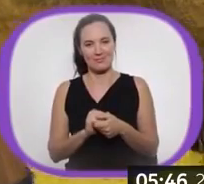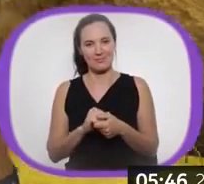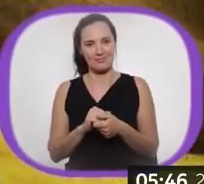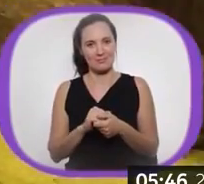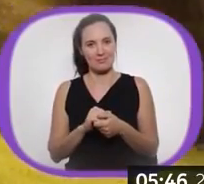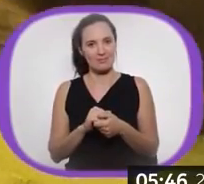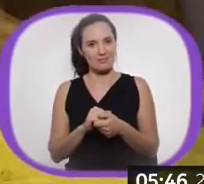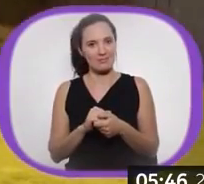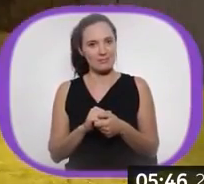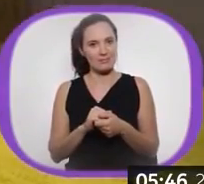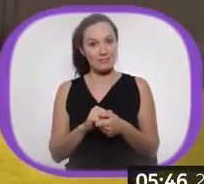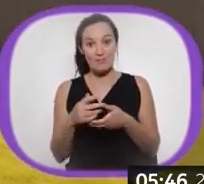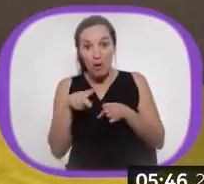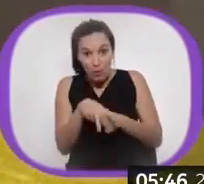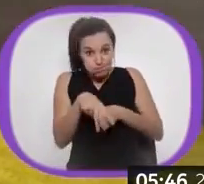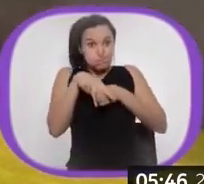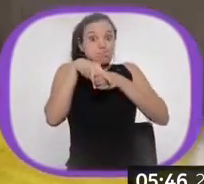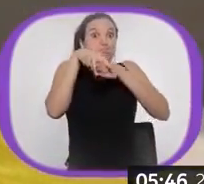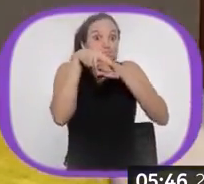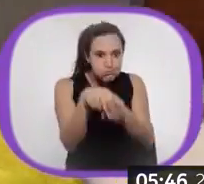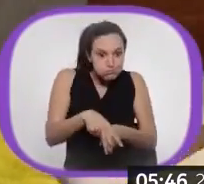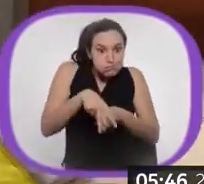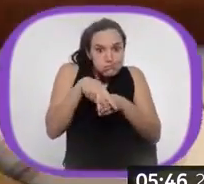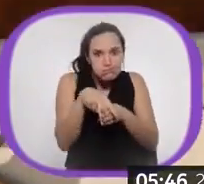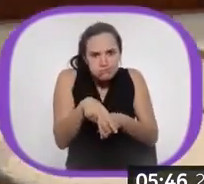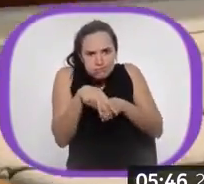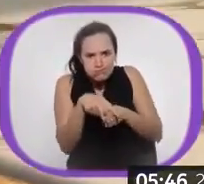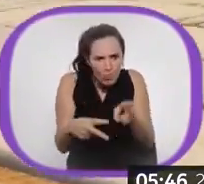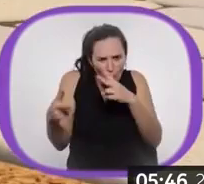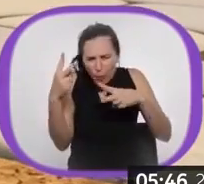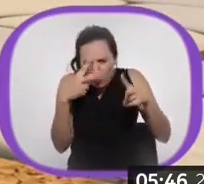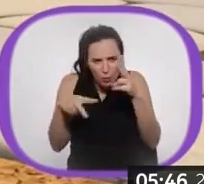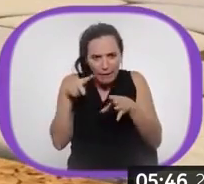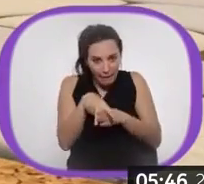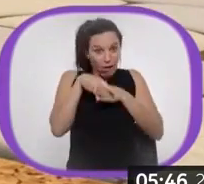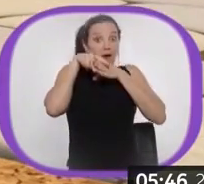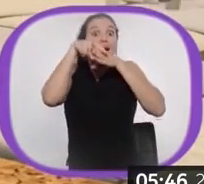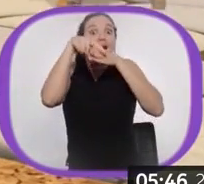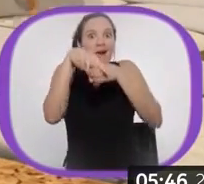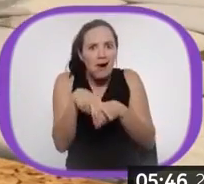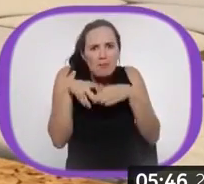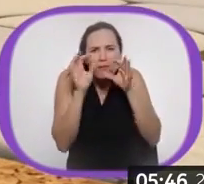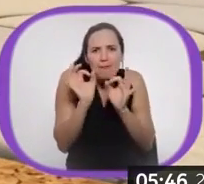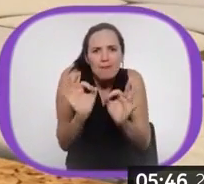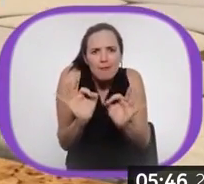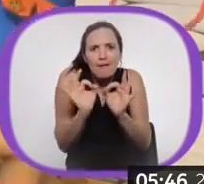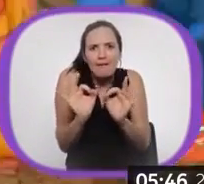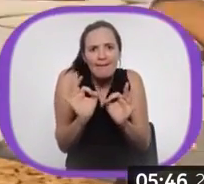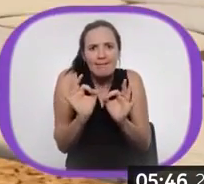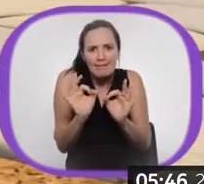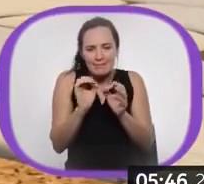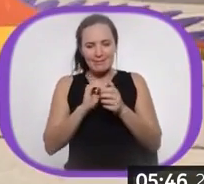Miren cómo salta y cae, buscando el salto perfecto lograr.